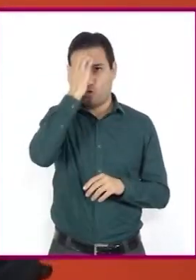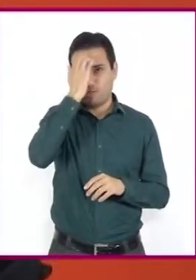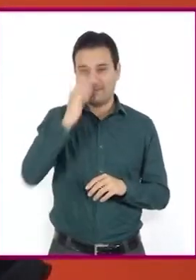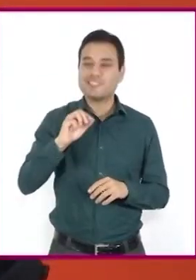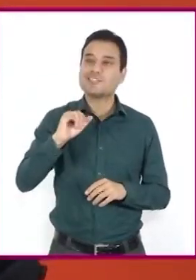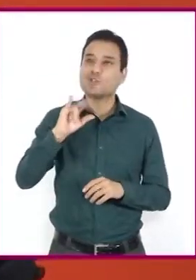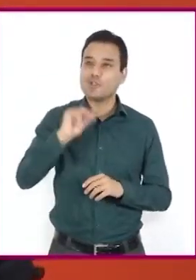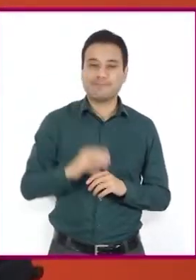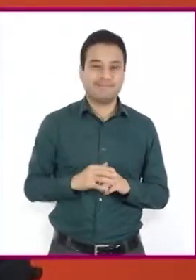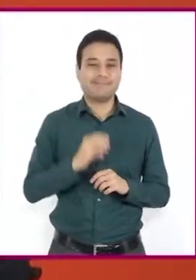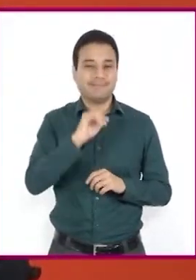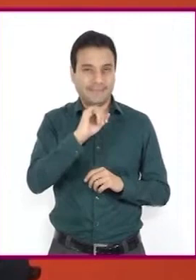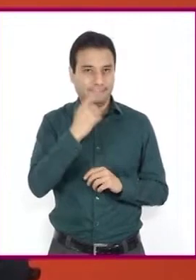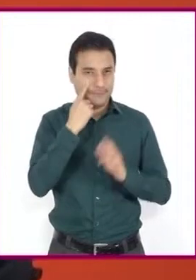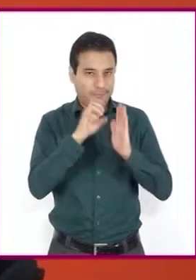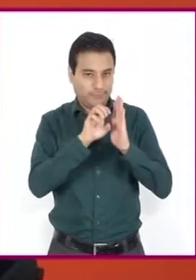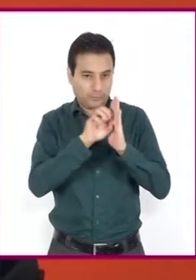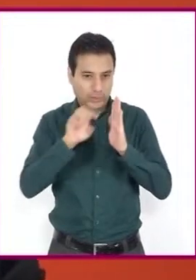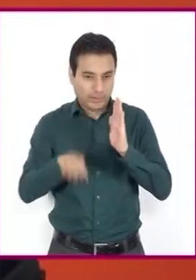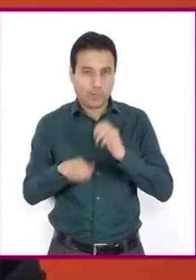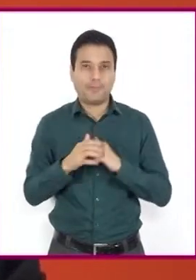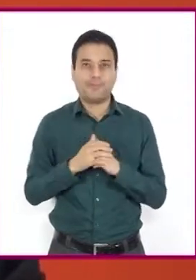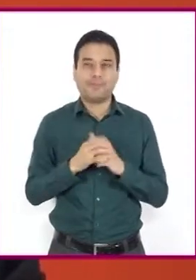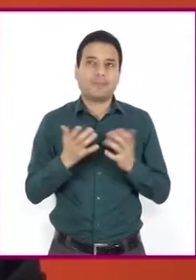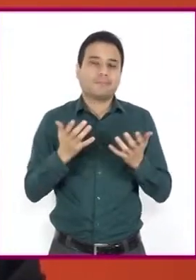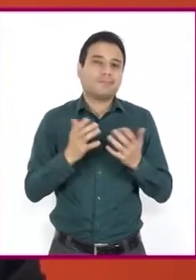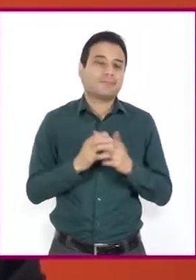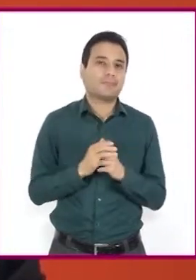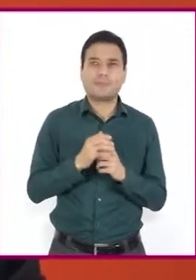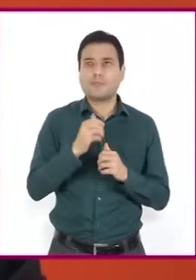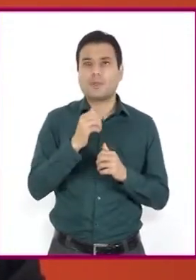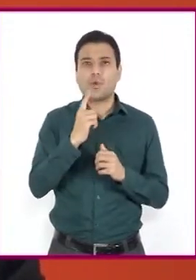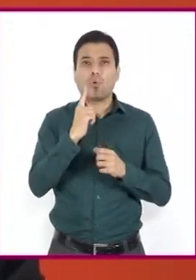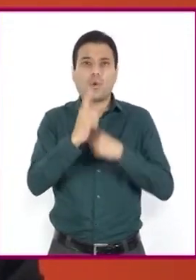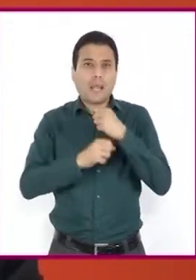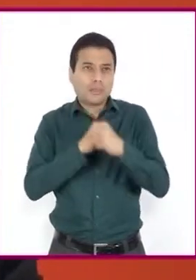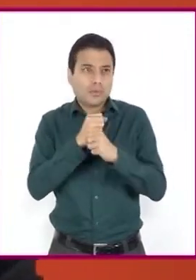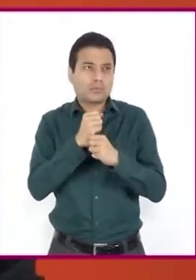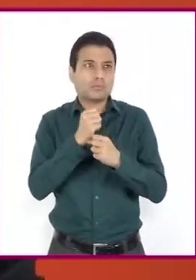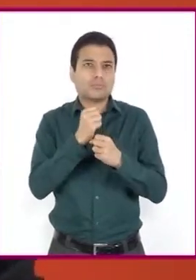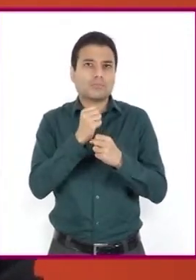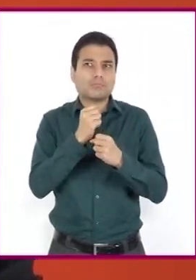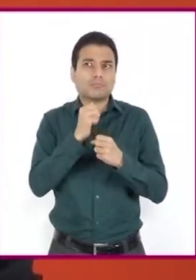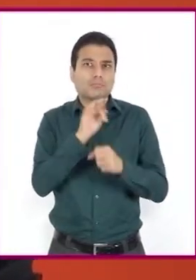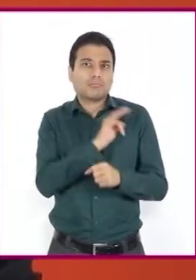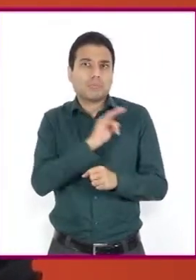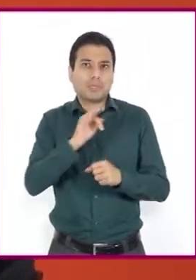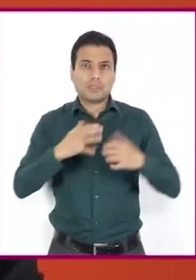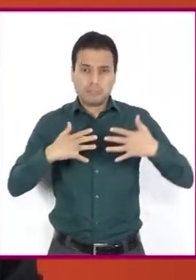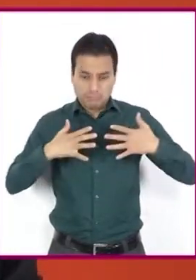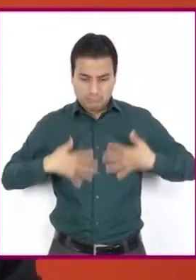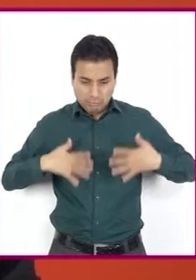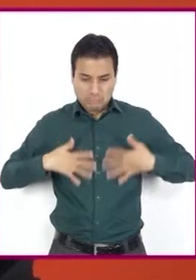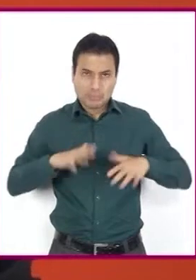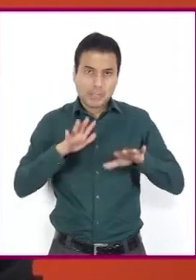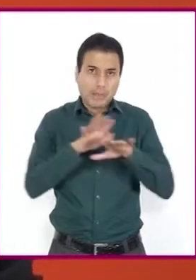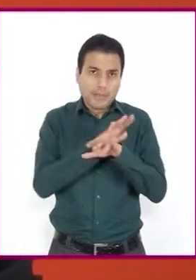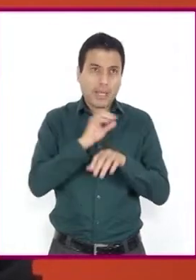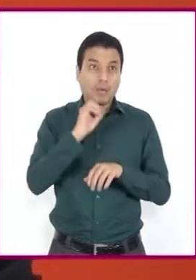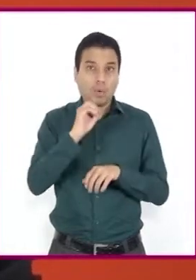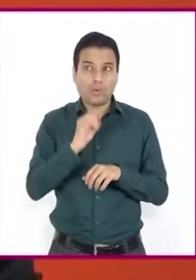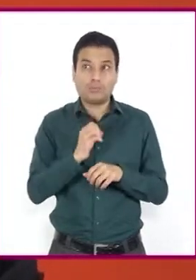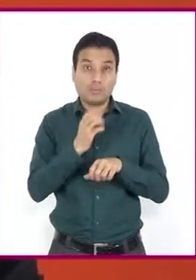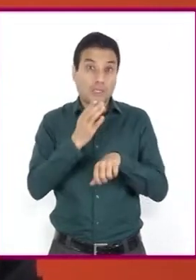Por poner un ejemplo, pensemos que de un año para otro pueden cambiar el uniforme escolar o pueden incrementarse las sanciones en caso